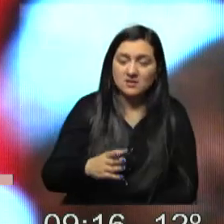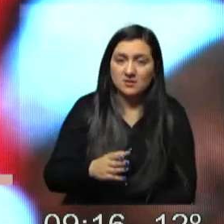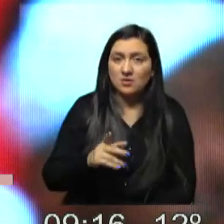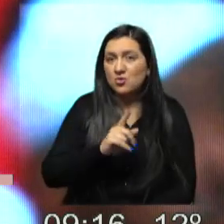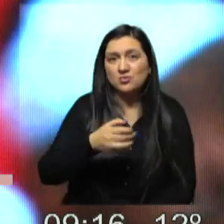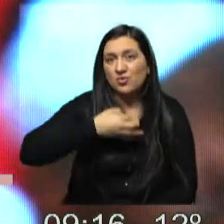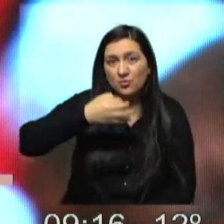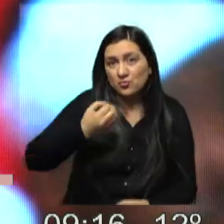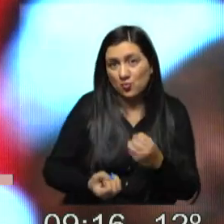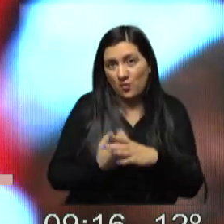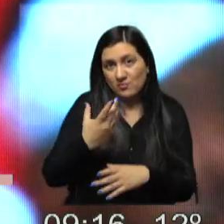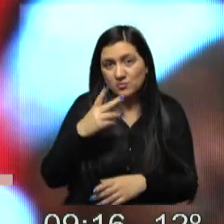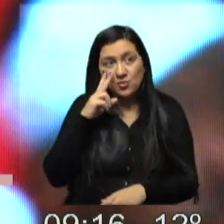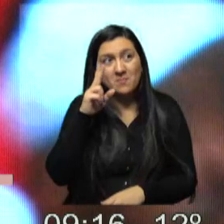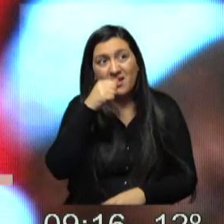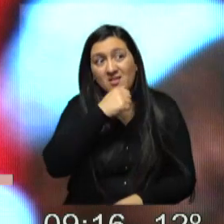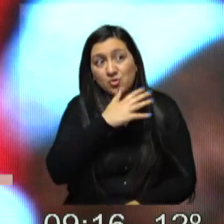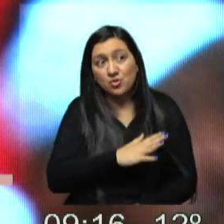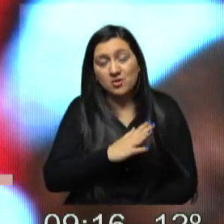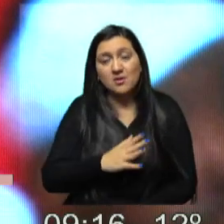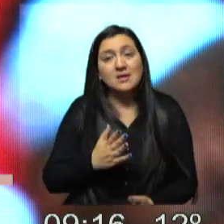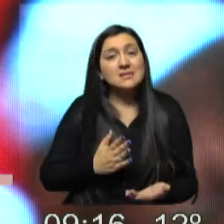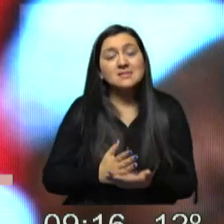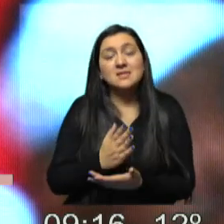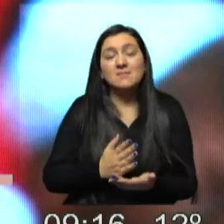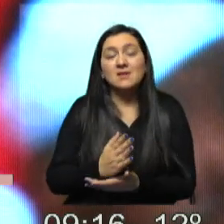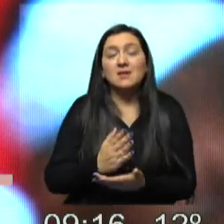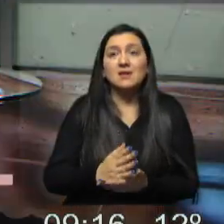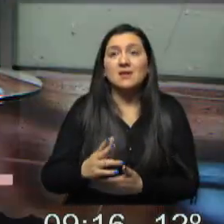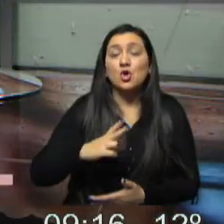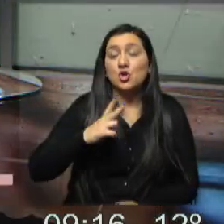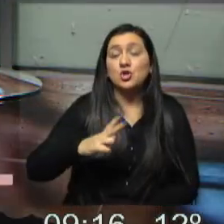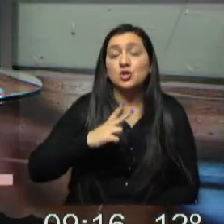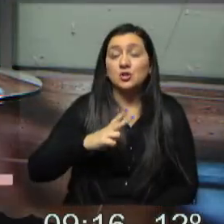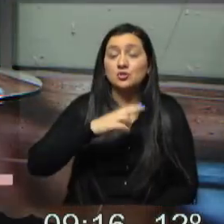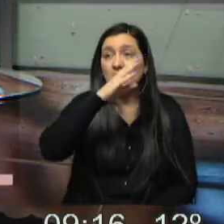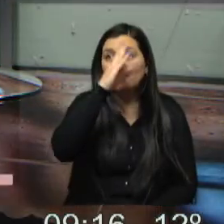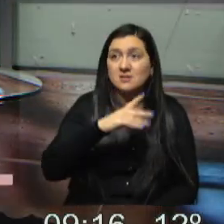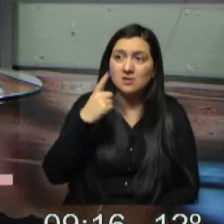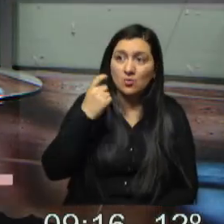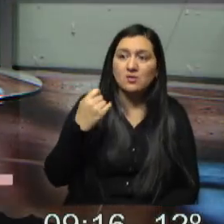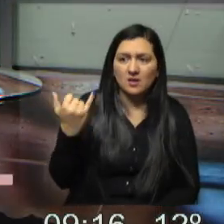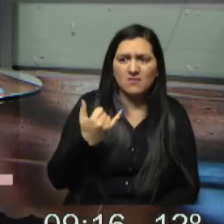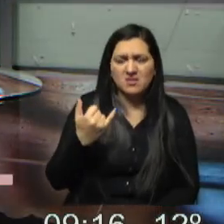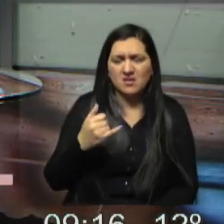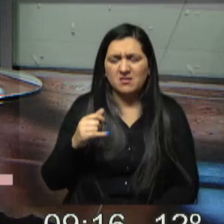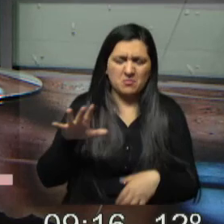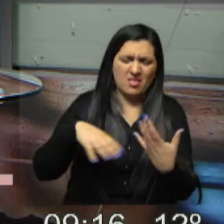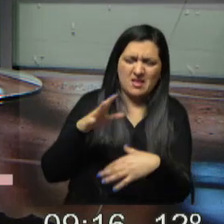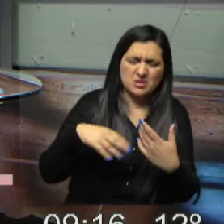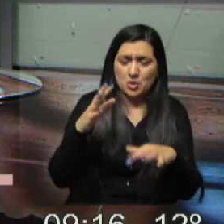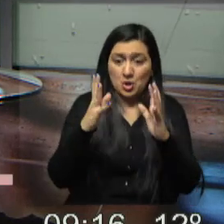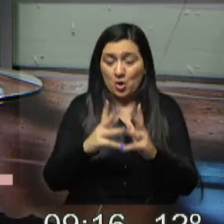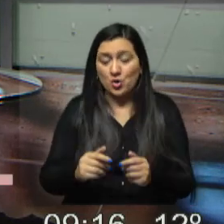historia política brasileña, va a encontrar que cada vez que las élites brasileñas vieron la posibilidad del desorden o la alteración del orden establecido que